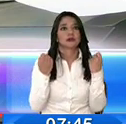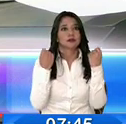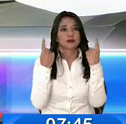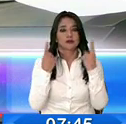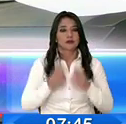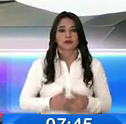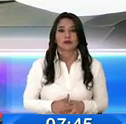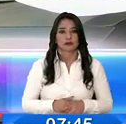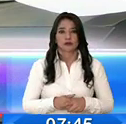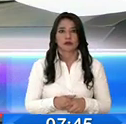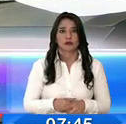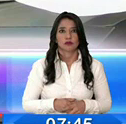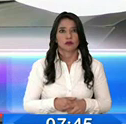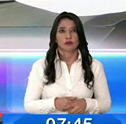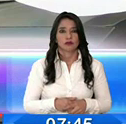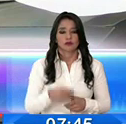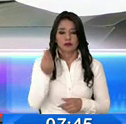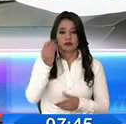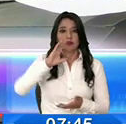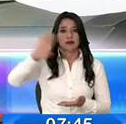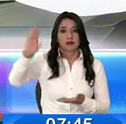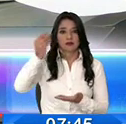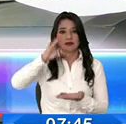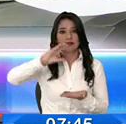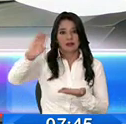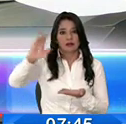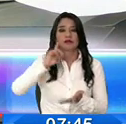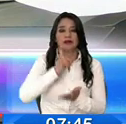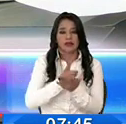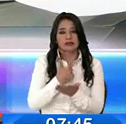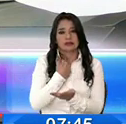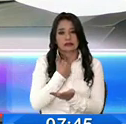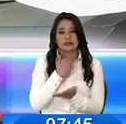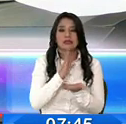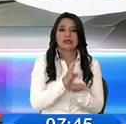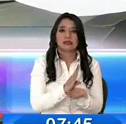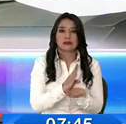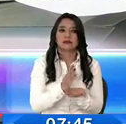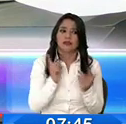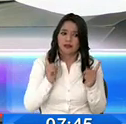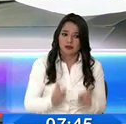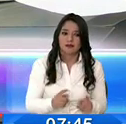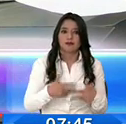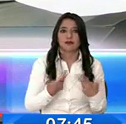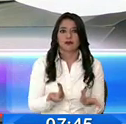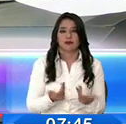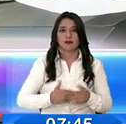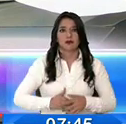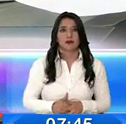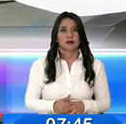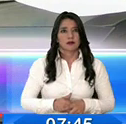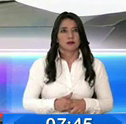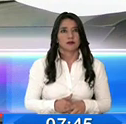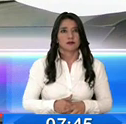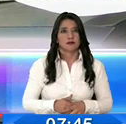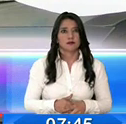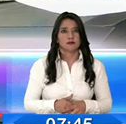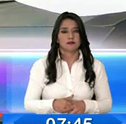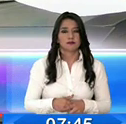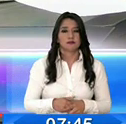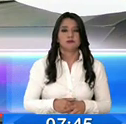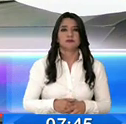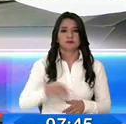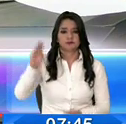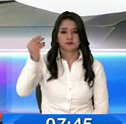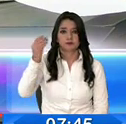a esa salida de divisas por más castigo que tengamos con el iese de si podamos hacer un ingreso de